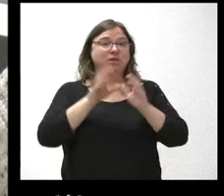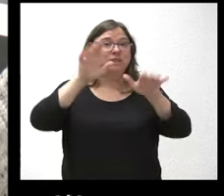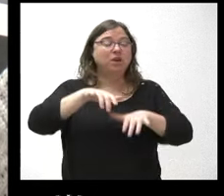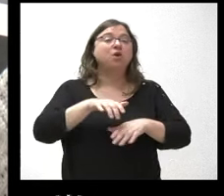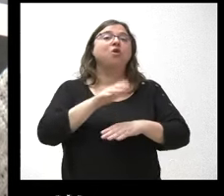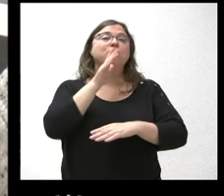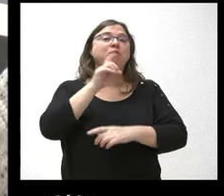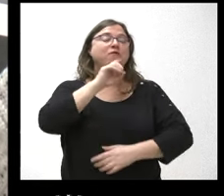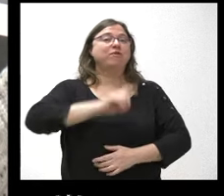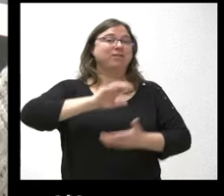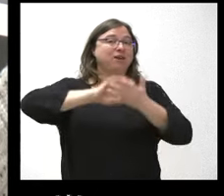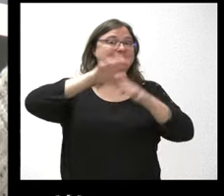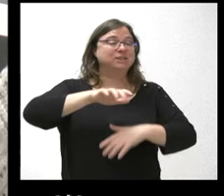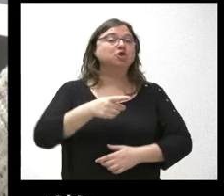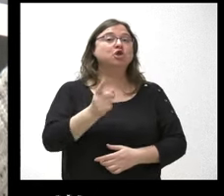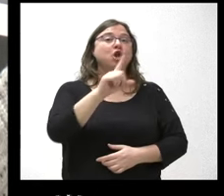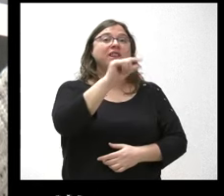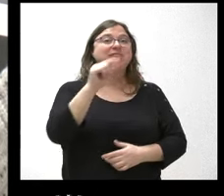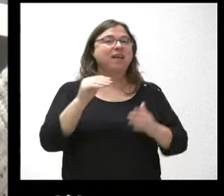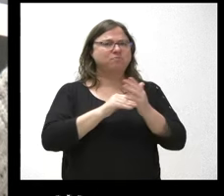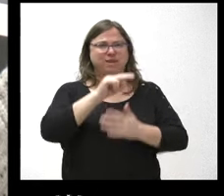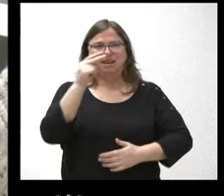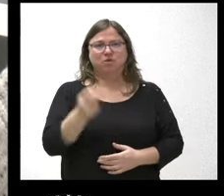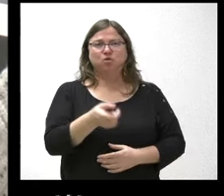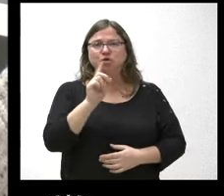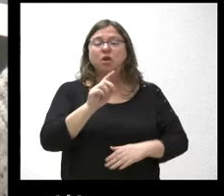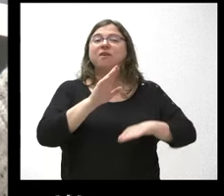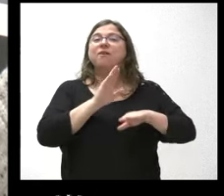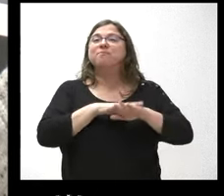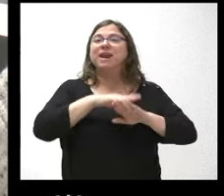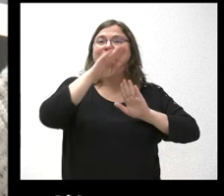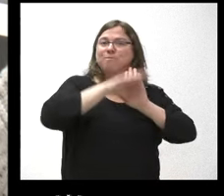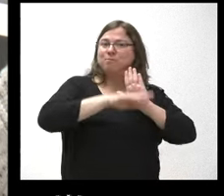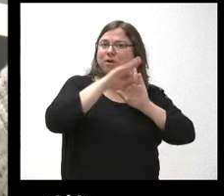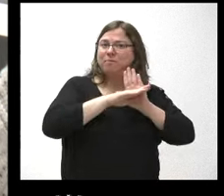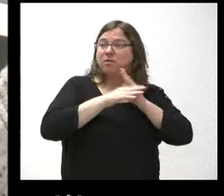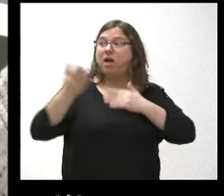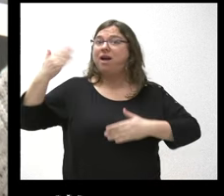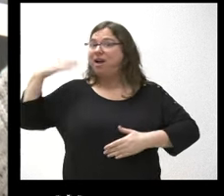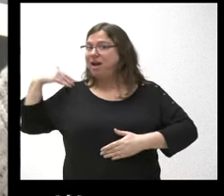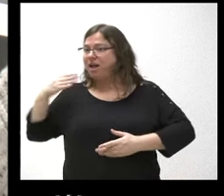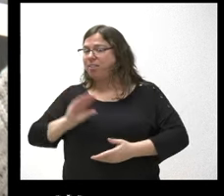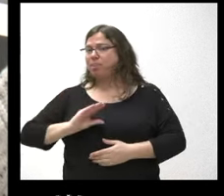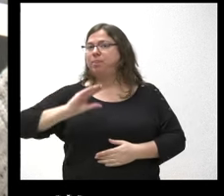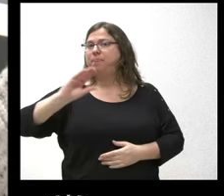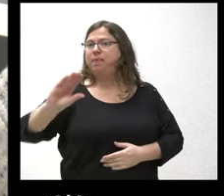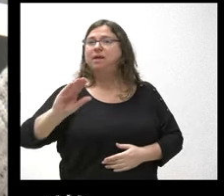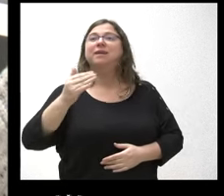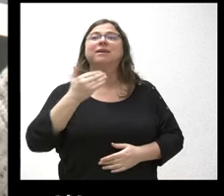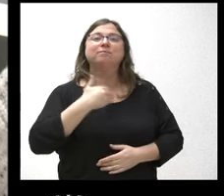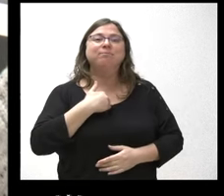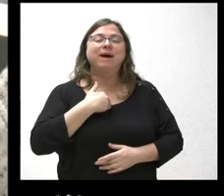León solamente destina 100.000 euros, pero no para una programación, como venía haciendo en años anteriores, sino para lo que